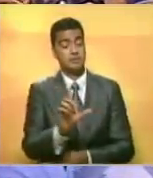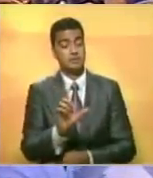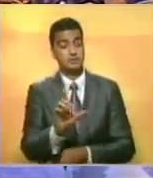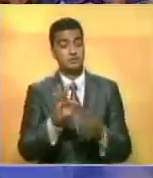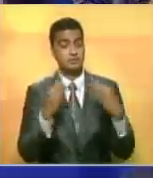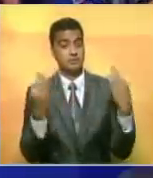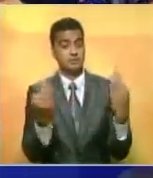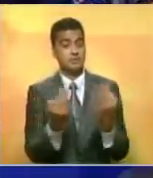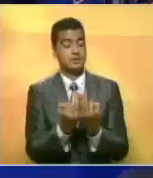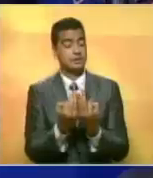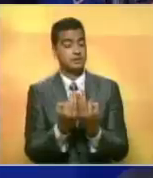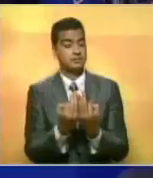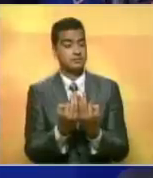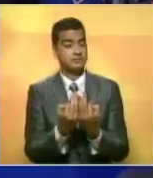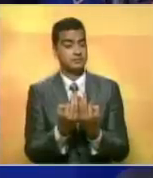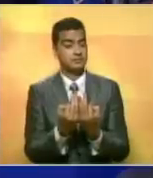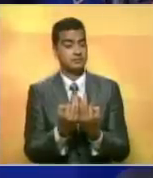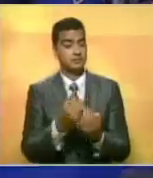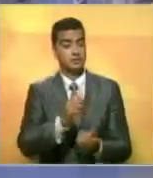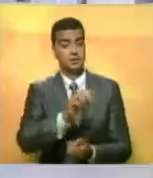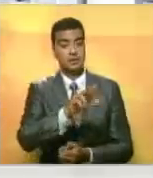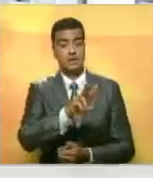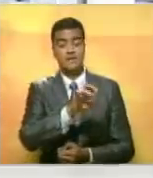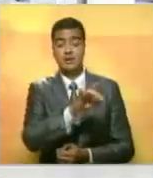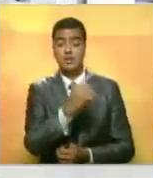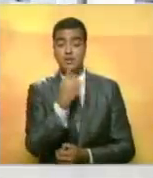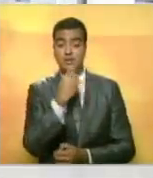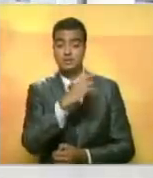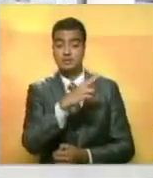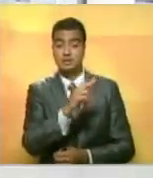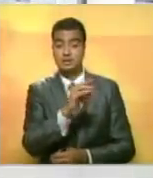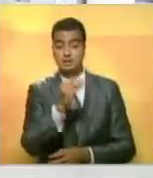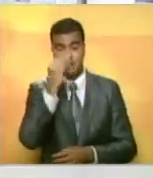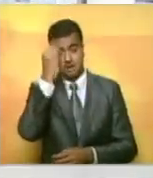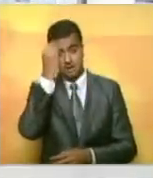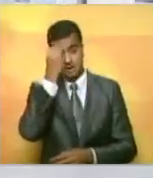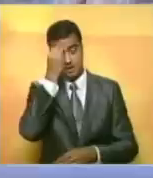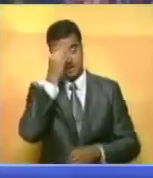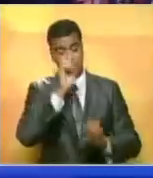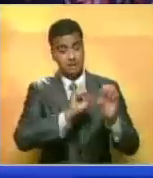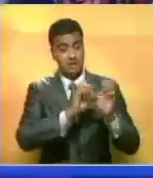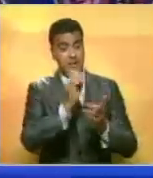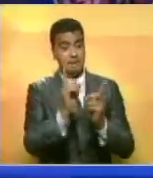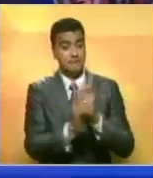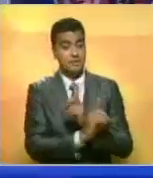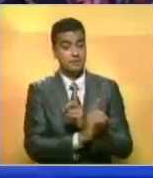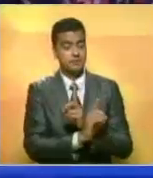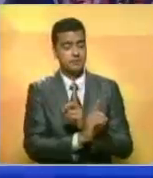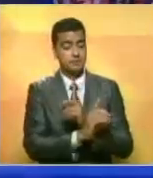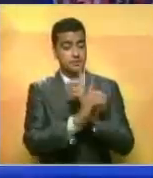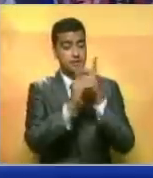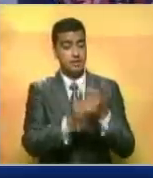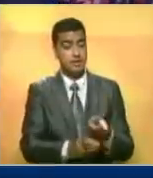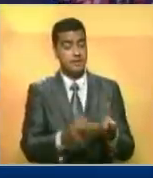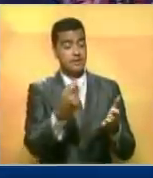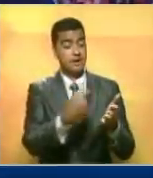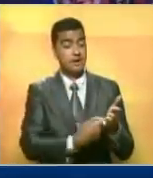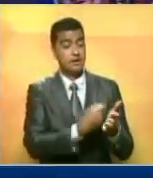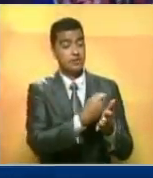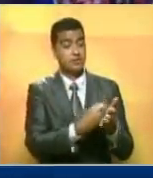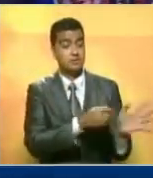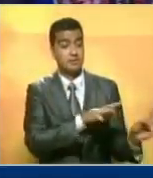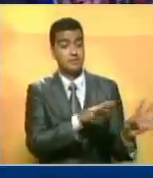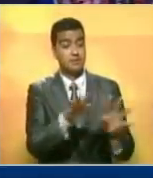con sus familiares y allegados abeledo pidió al cne que rectifique el consejo debe anular esas